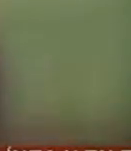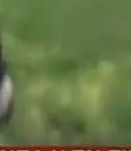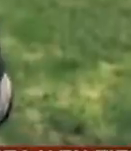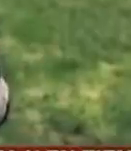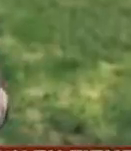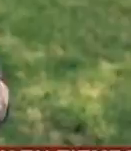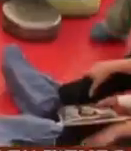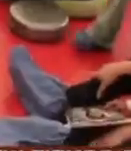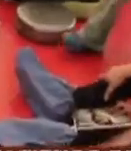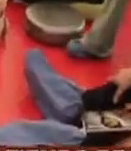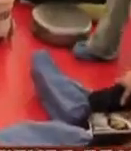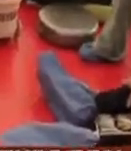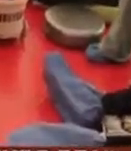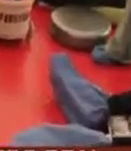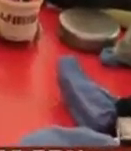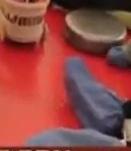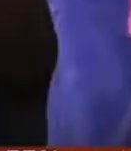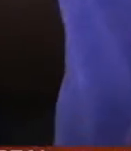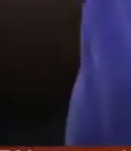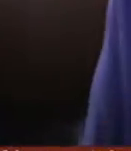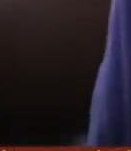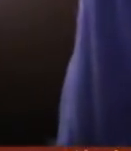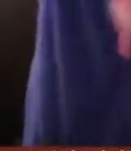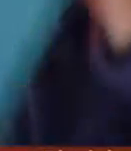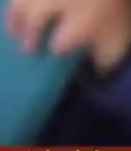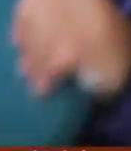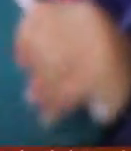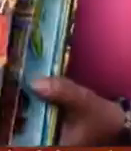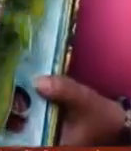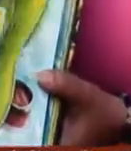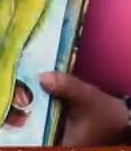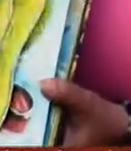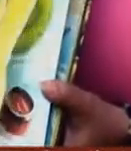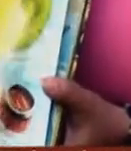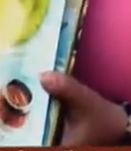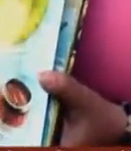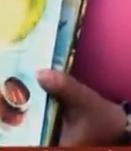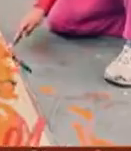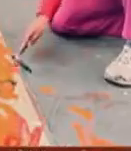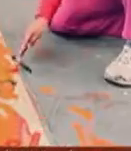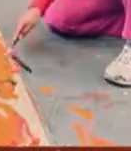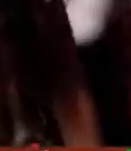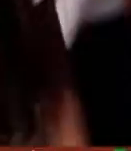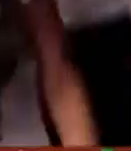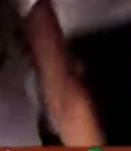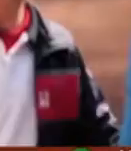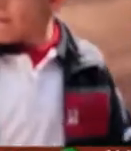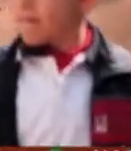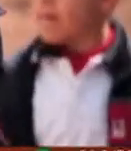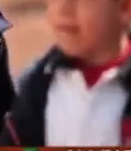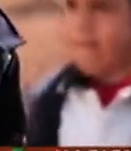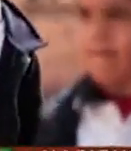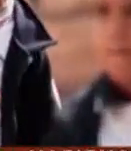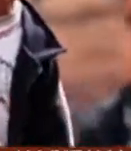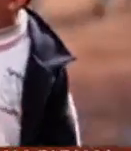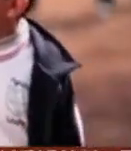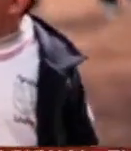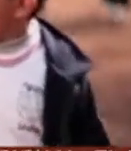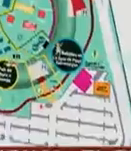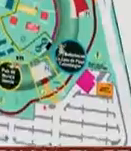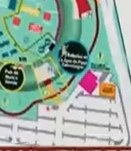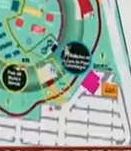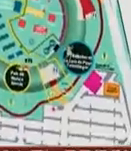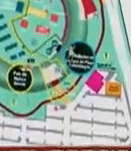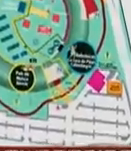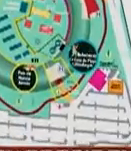65%. Ubicado en la colonia San Lorenzo Tlaltenango, el Parque Bicentenario vinculará a la FILIG con 5 delegaciones de la Ciudad de